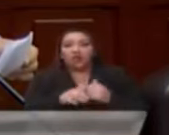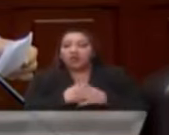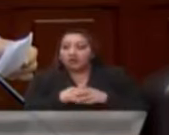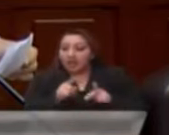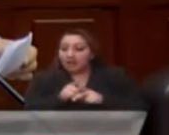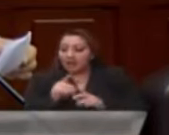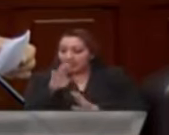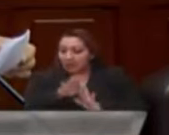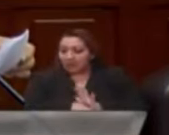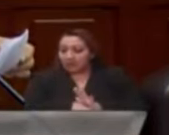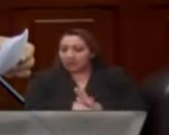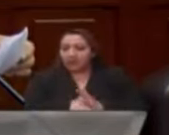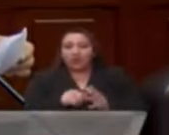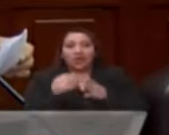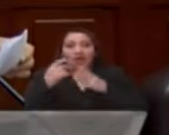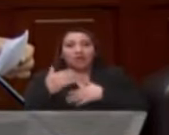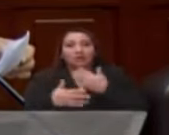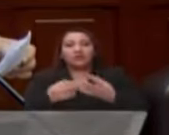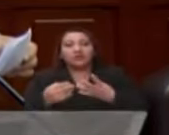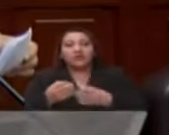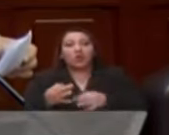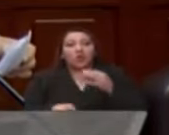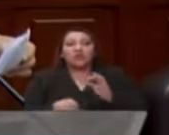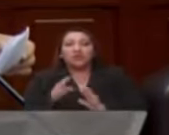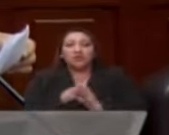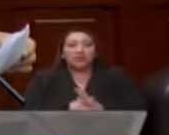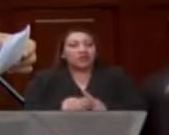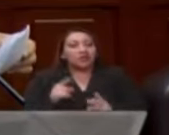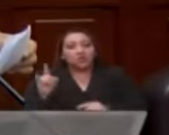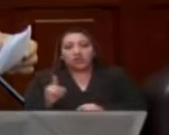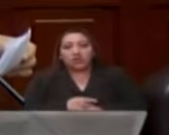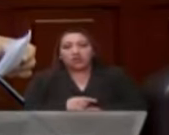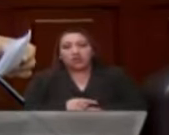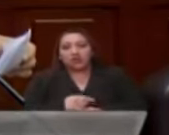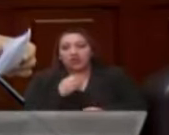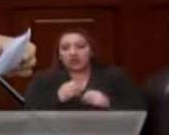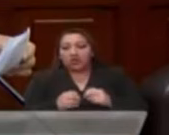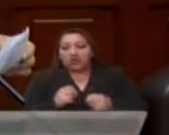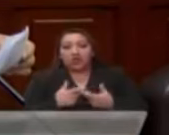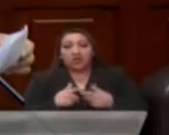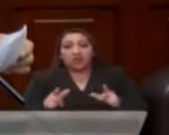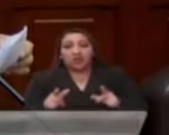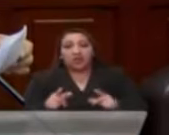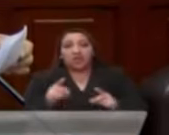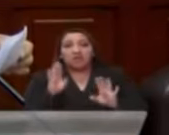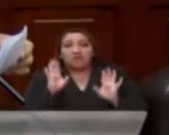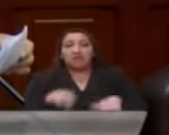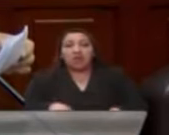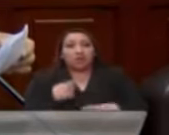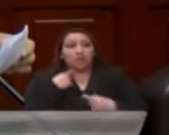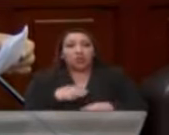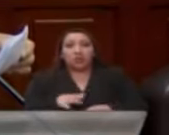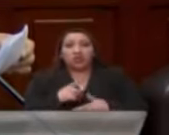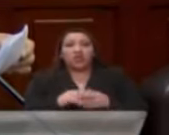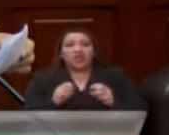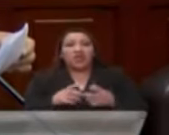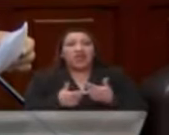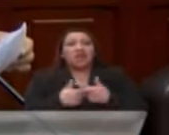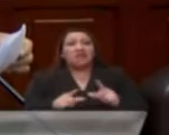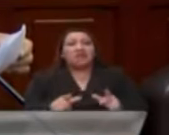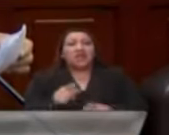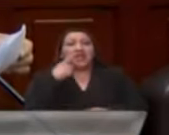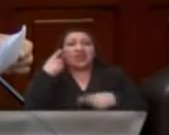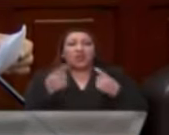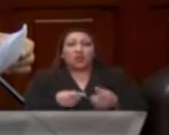además reducimos la carga procesal. Es urgente corregir las liberaciones indebidas que dejan en libertad